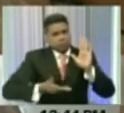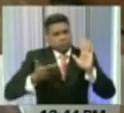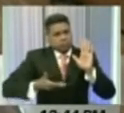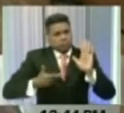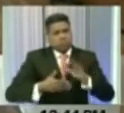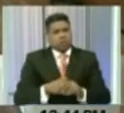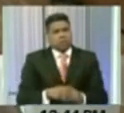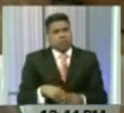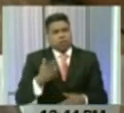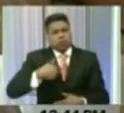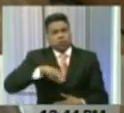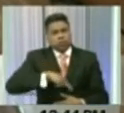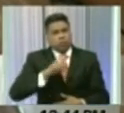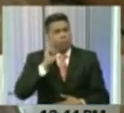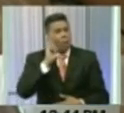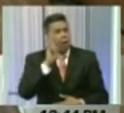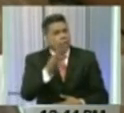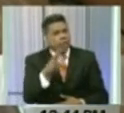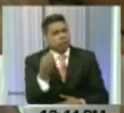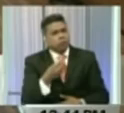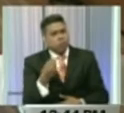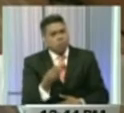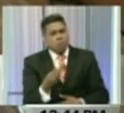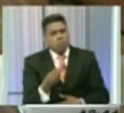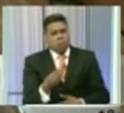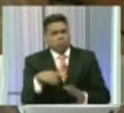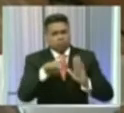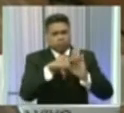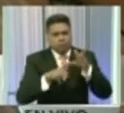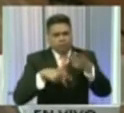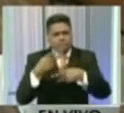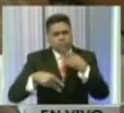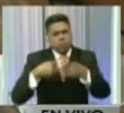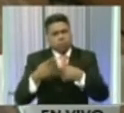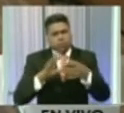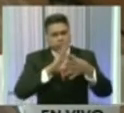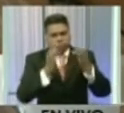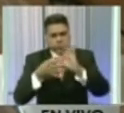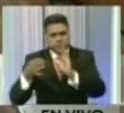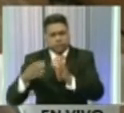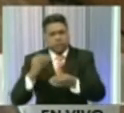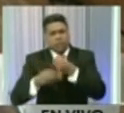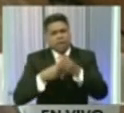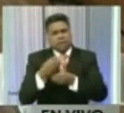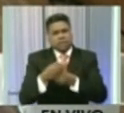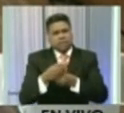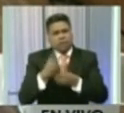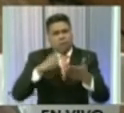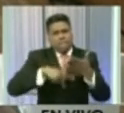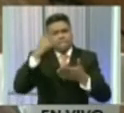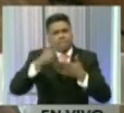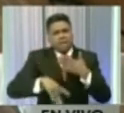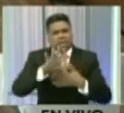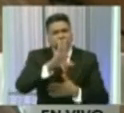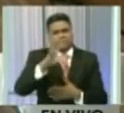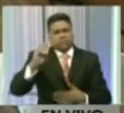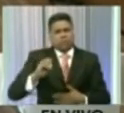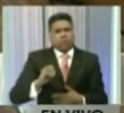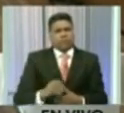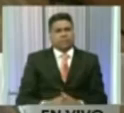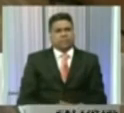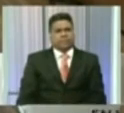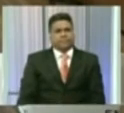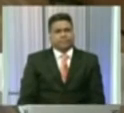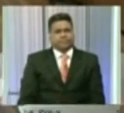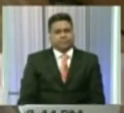las cadenas de cada uno de los rubros que pueda producir para llegar a lo que llamamos el plan 50. Bien, amigos de Venezuela en Televisión, parte